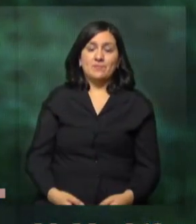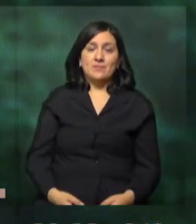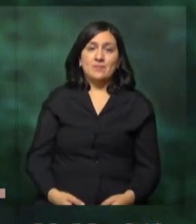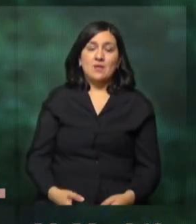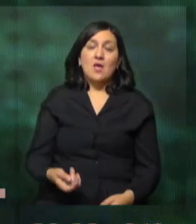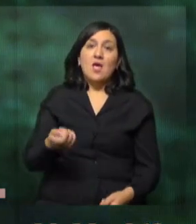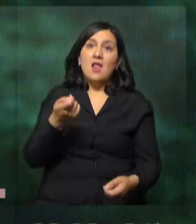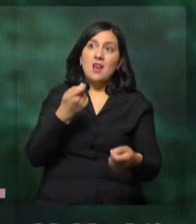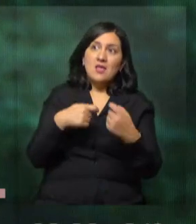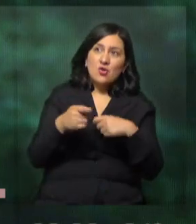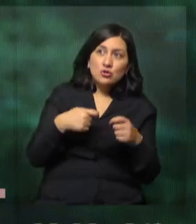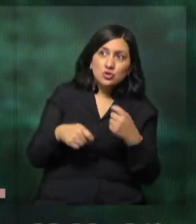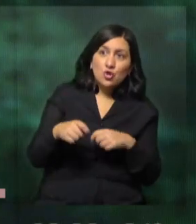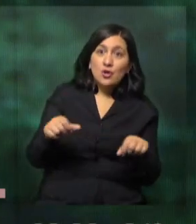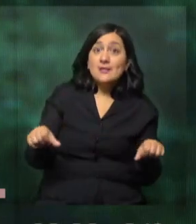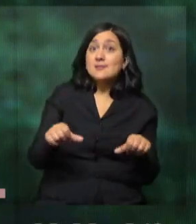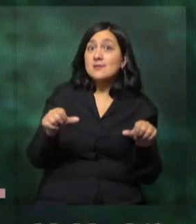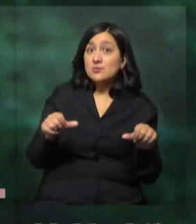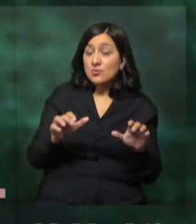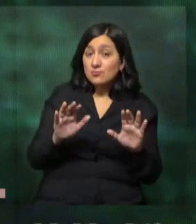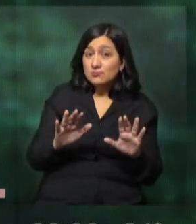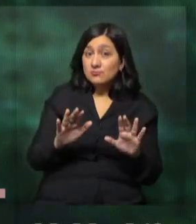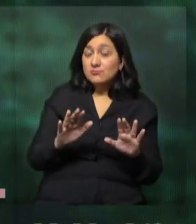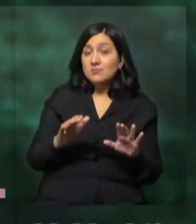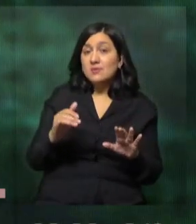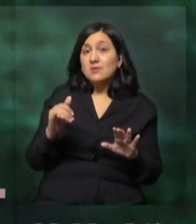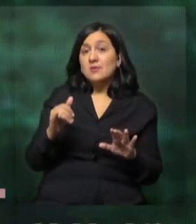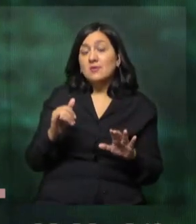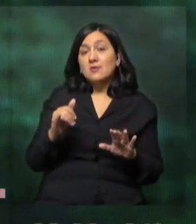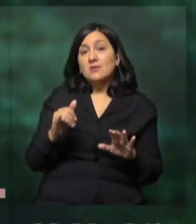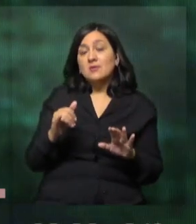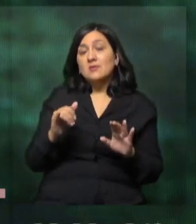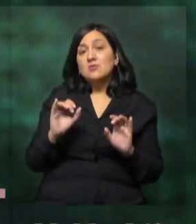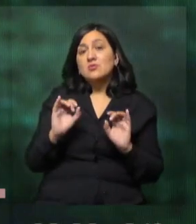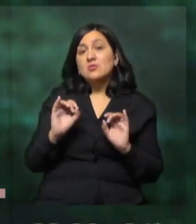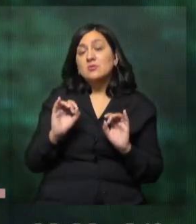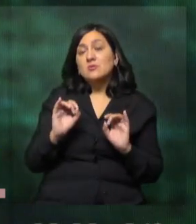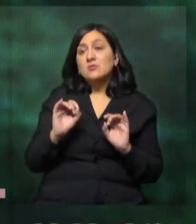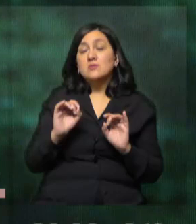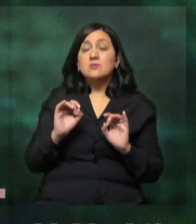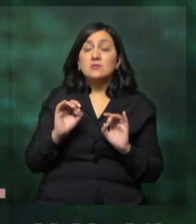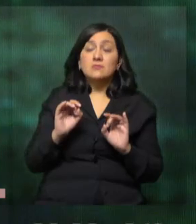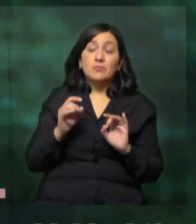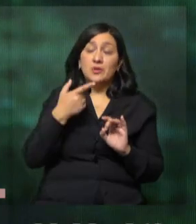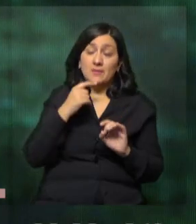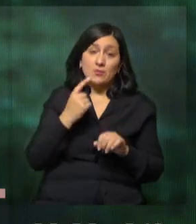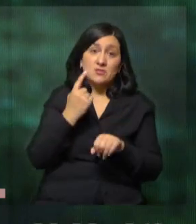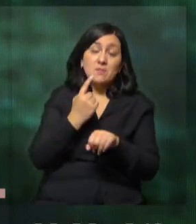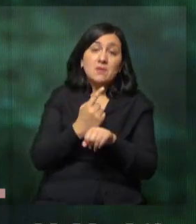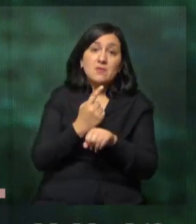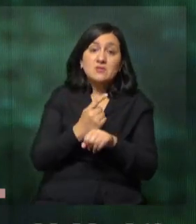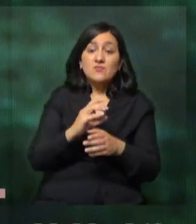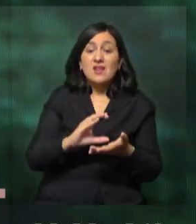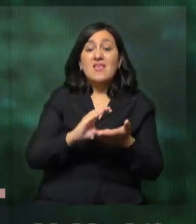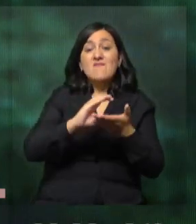negocio que se hizo tiene un sentido si hubiera pasado dos cosas. Primero, si hubieran sido